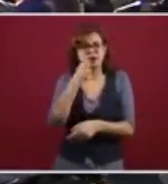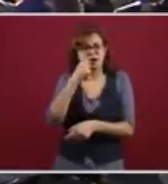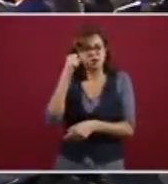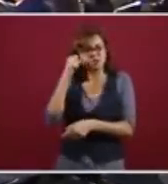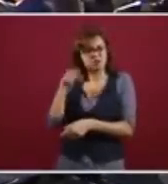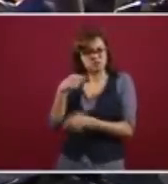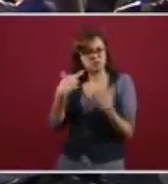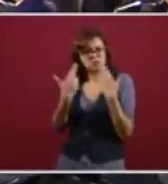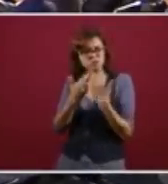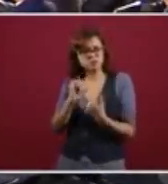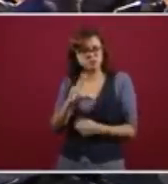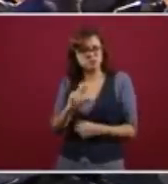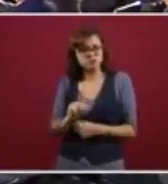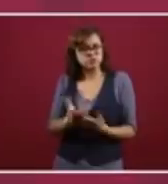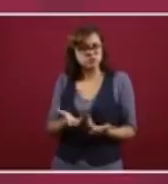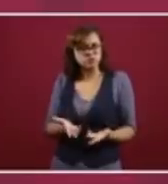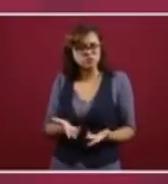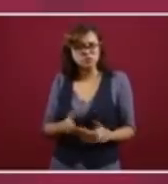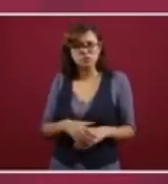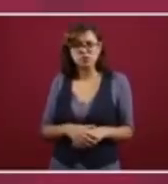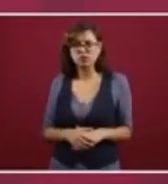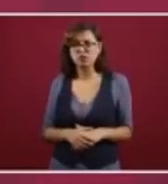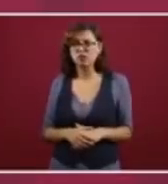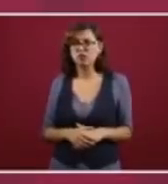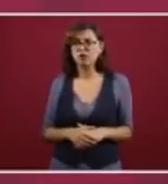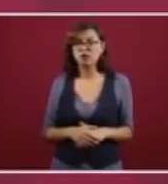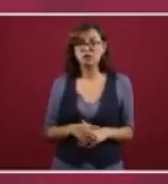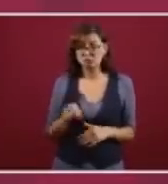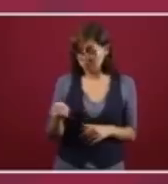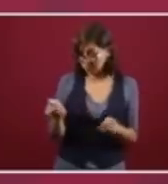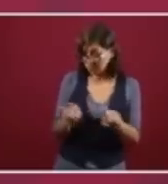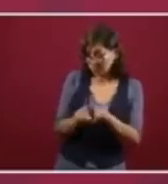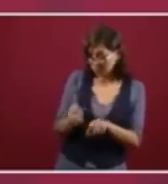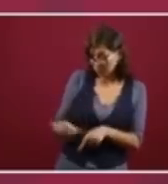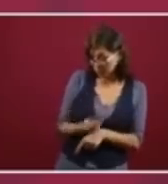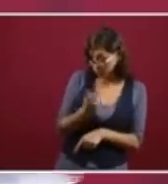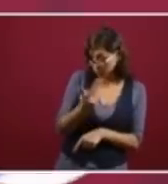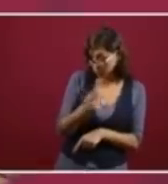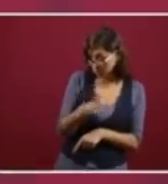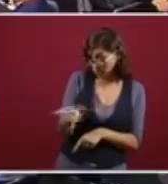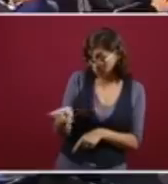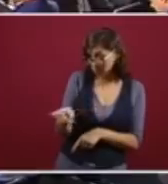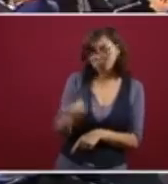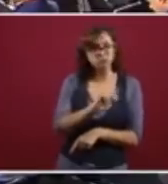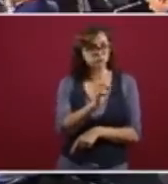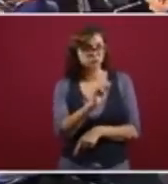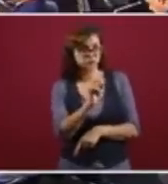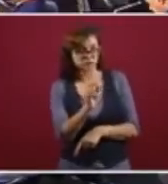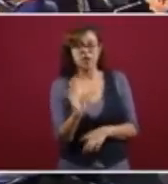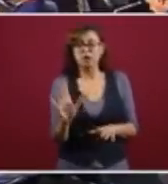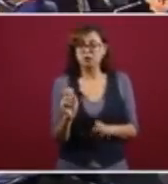Sí, gracias. Me imagino que es parecido. Ah, bueno, entonces. A ver.